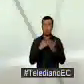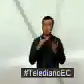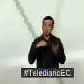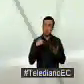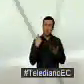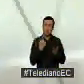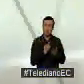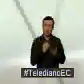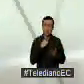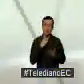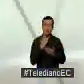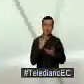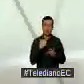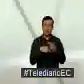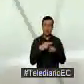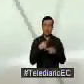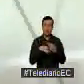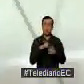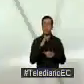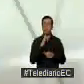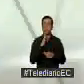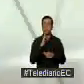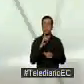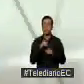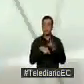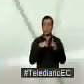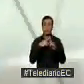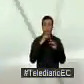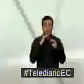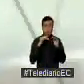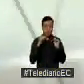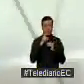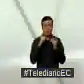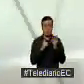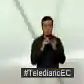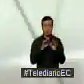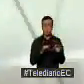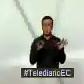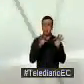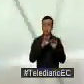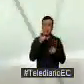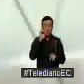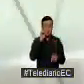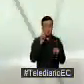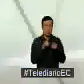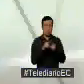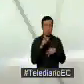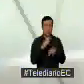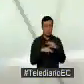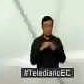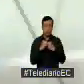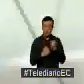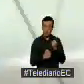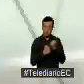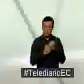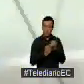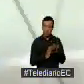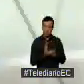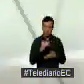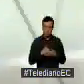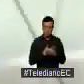nosotros el mercado norteamericano, e insisto, la necesidad de buscar un acuerdo comercial para que brinde la certeza del